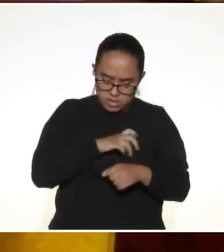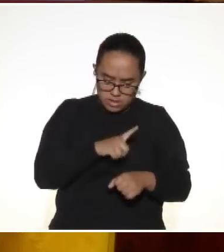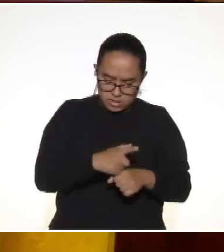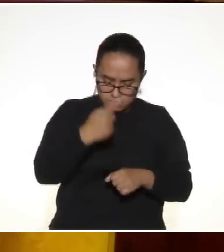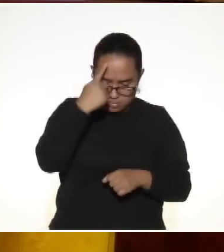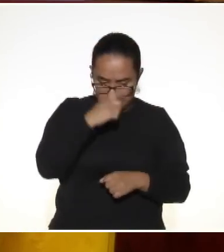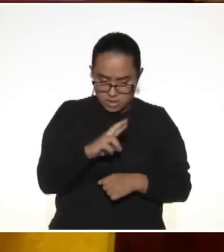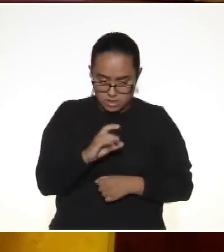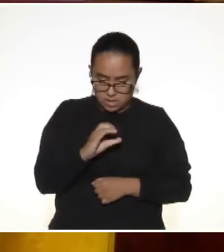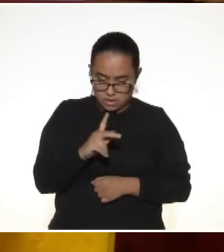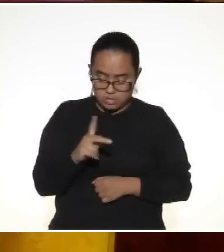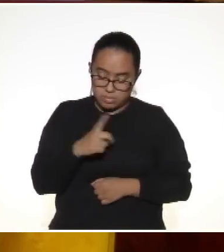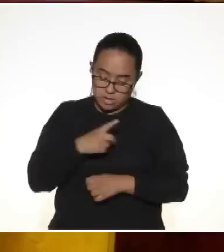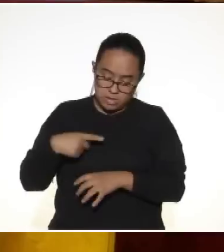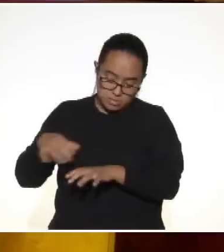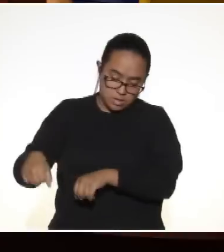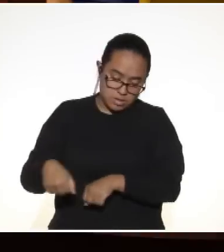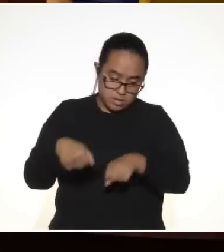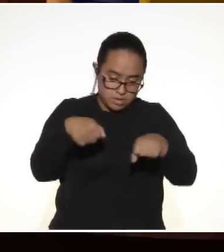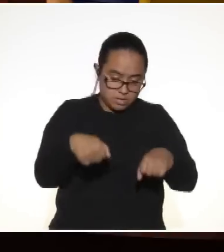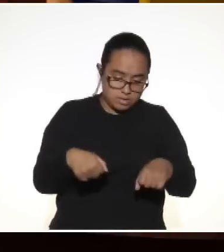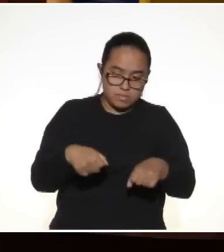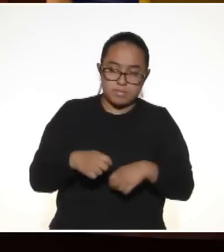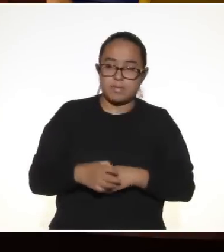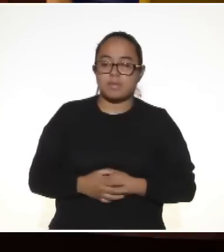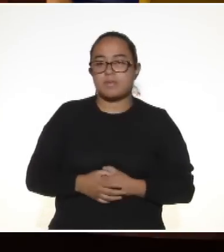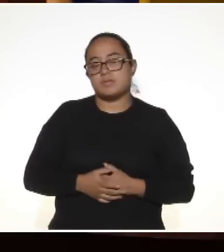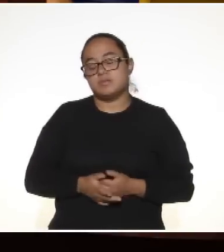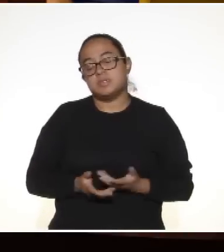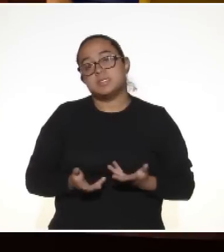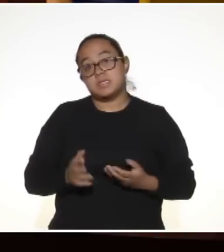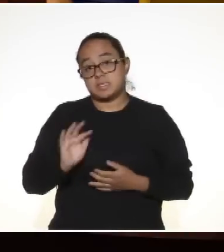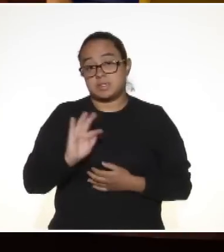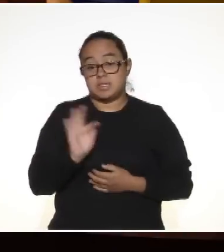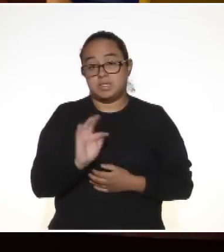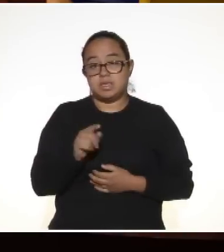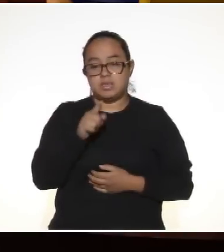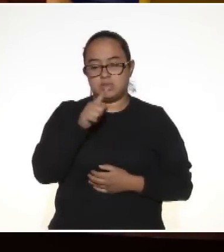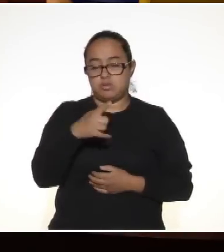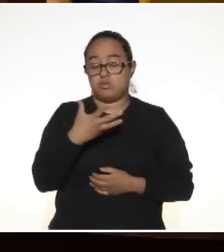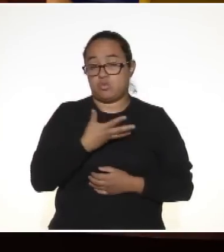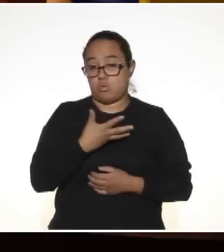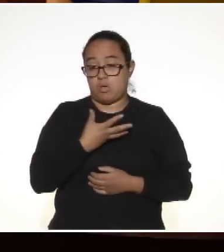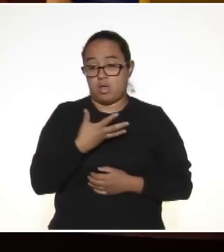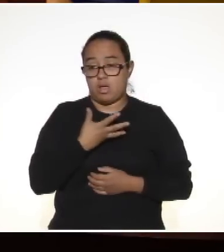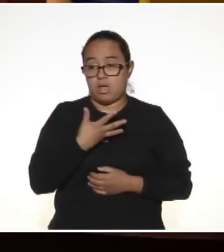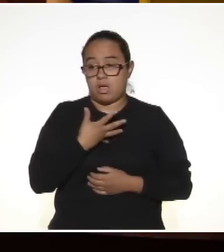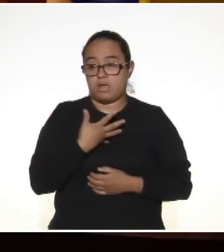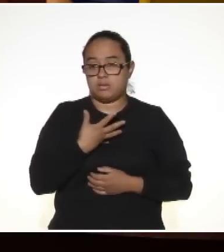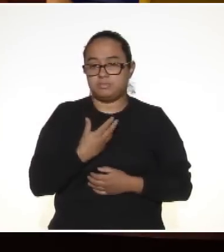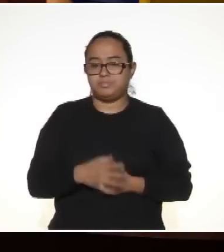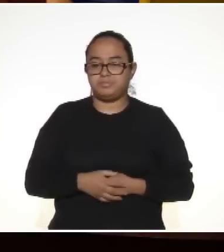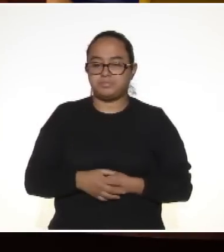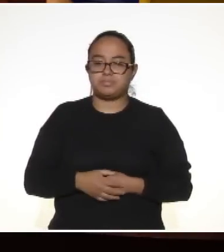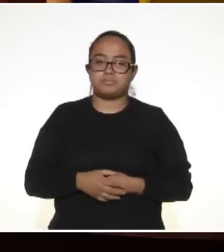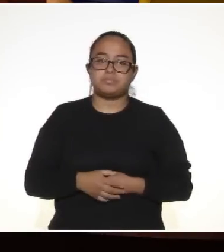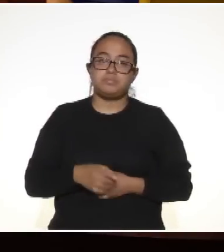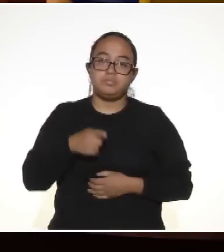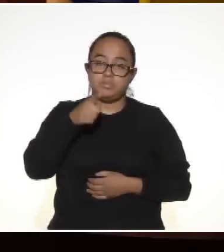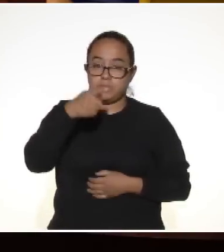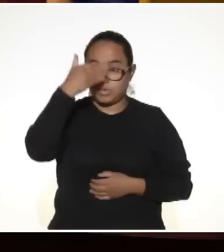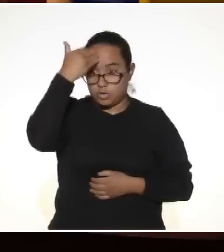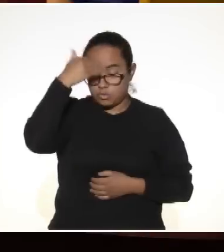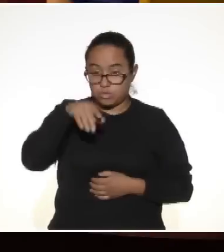dar RCP? Idealmente si cuenta con una barrera y está entrenado para